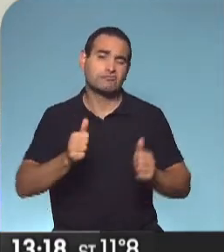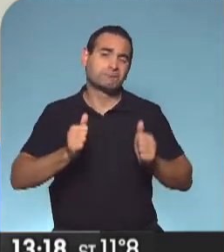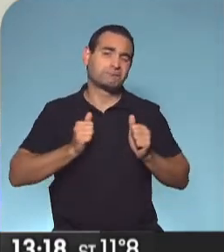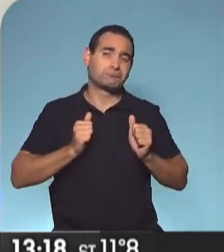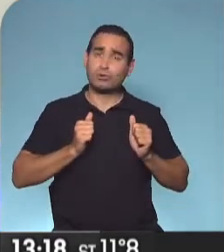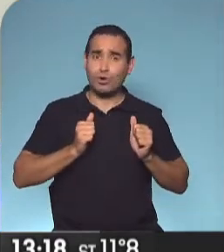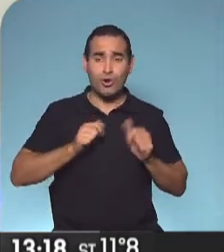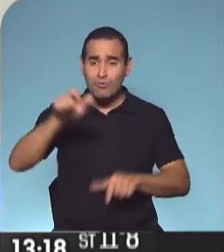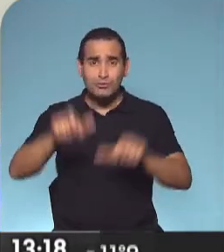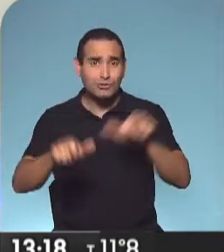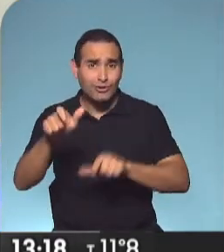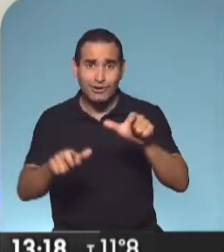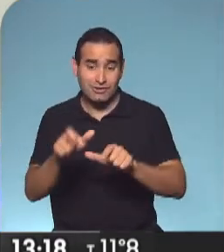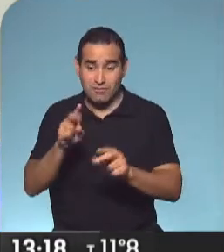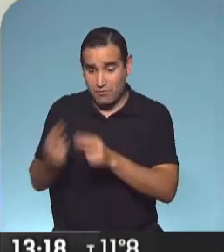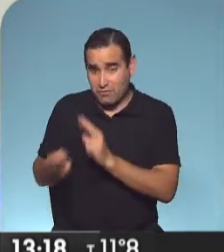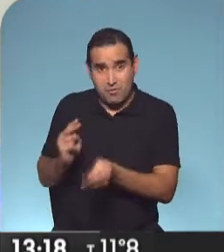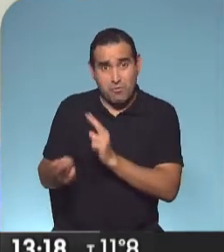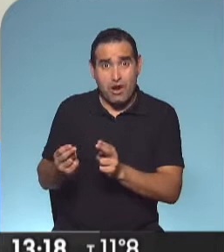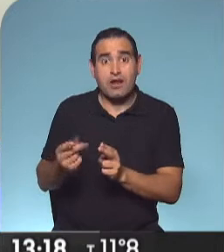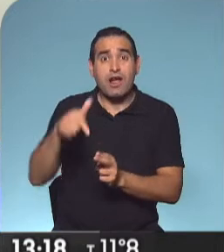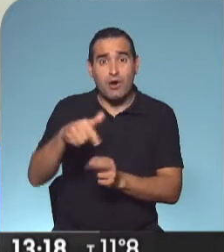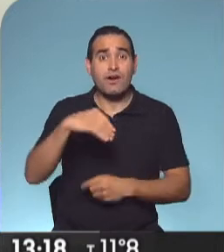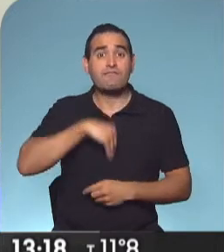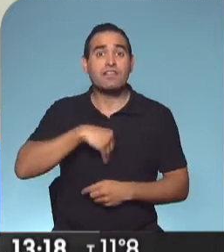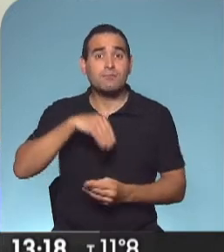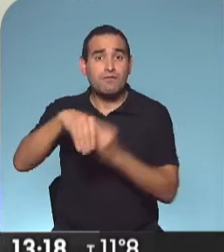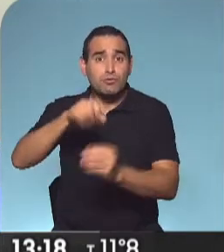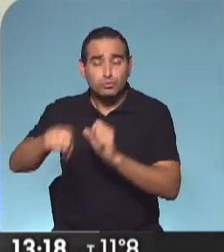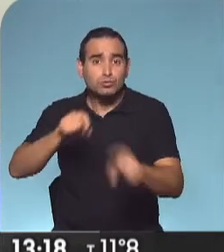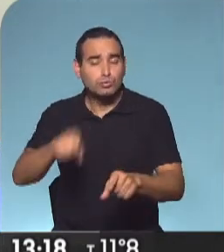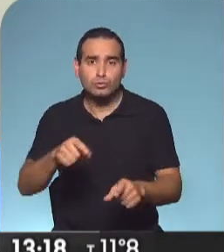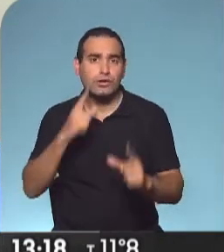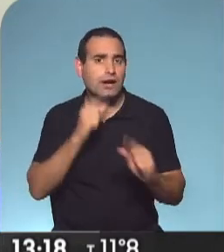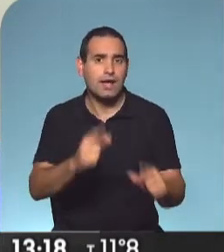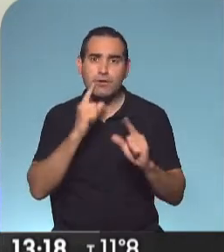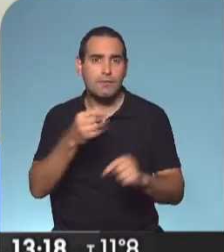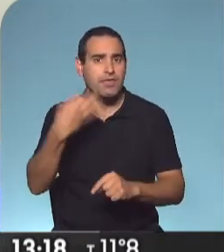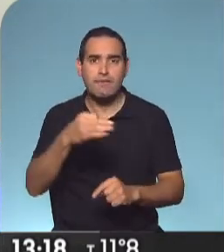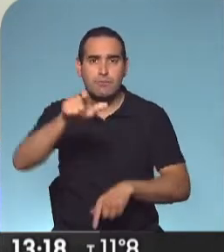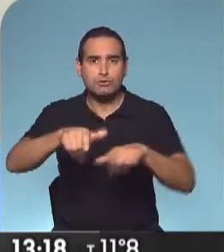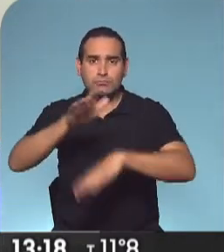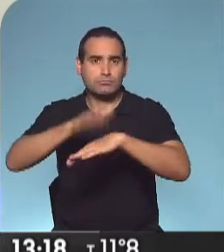las víctimas todavía están reclamando que los responsables se hagan cargo de lo que han hecho.